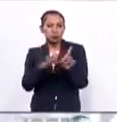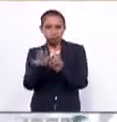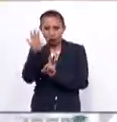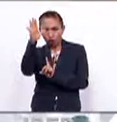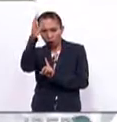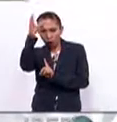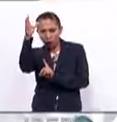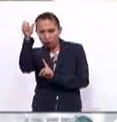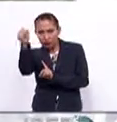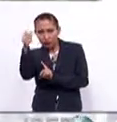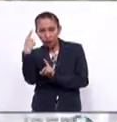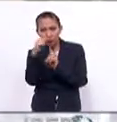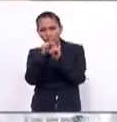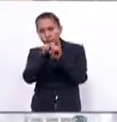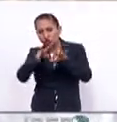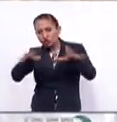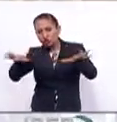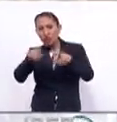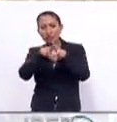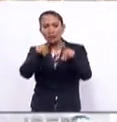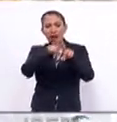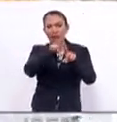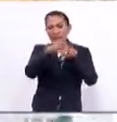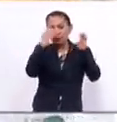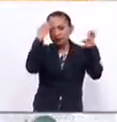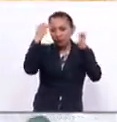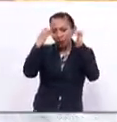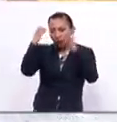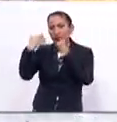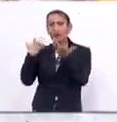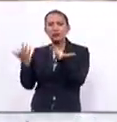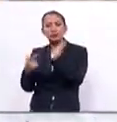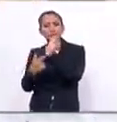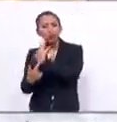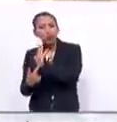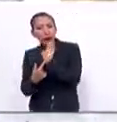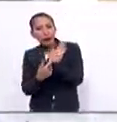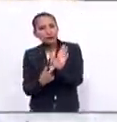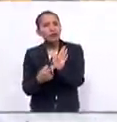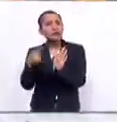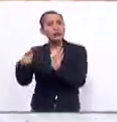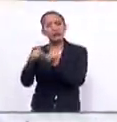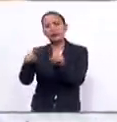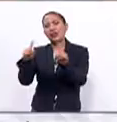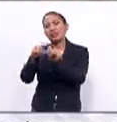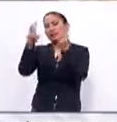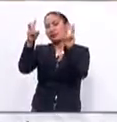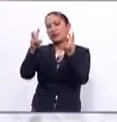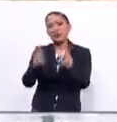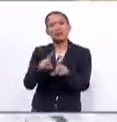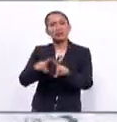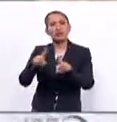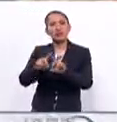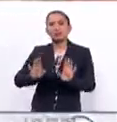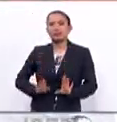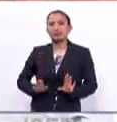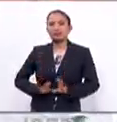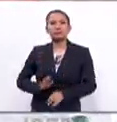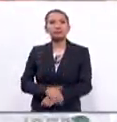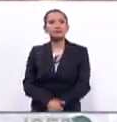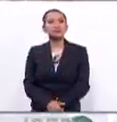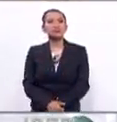este concepto se diversificaron distintas exhibiciones, exposiciones de distinta materia y de distinto tipo.